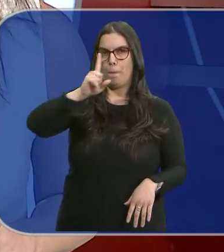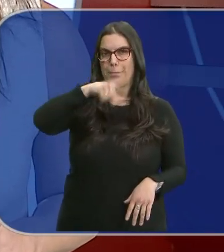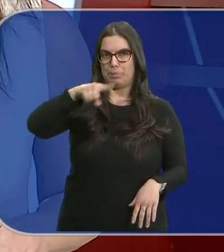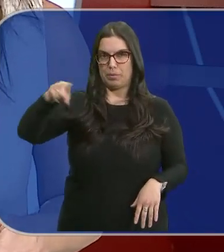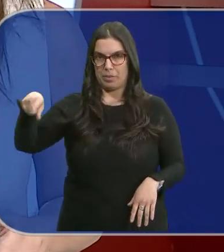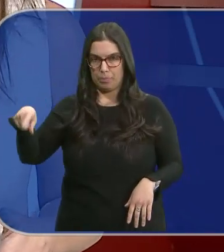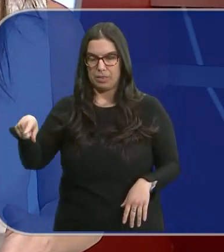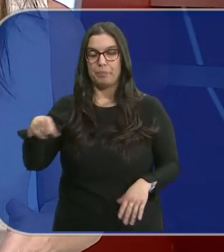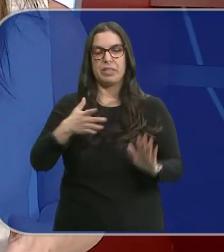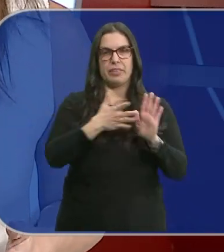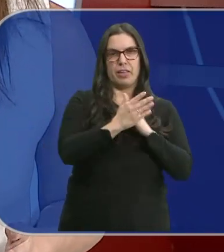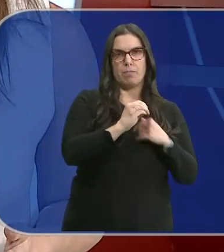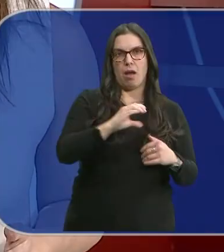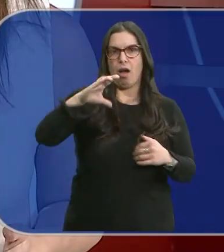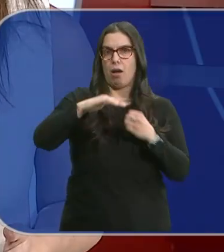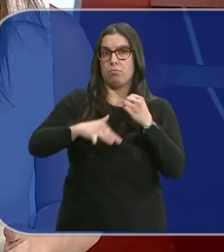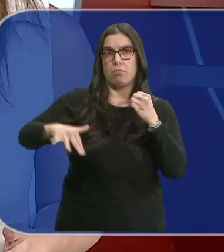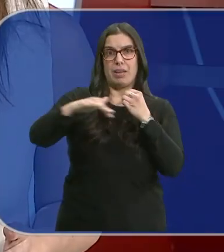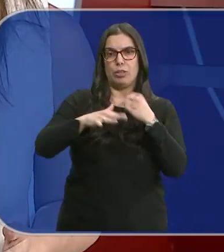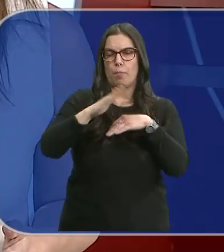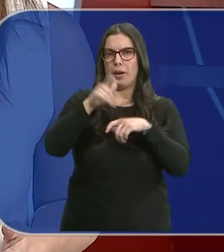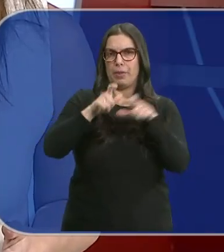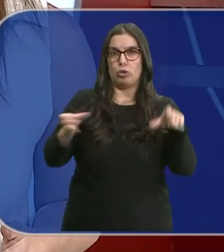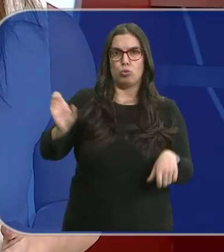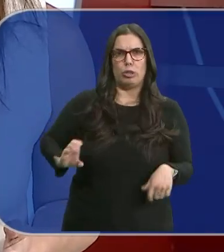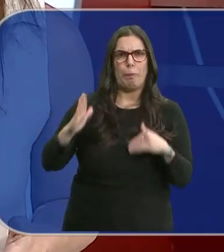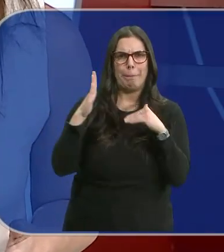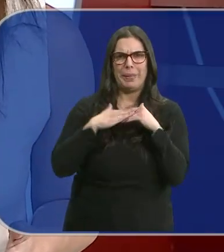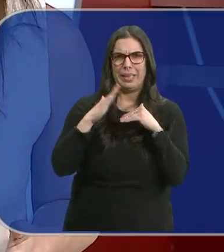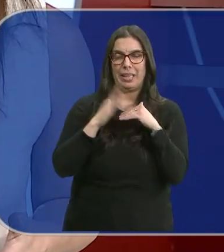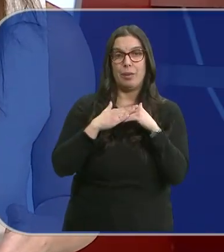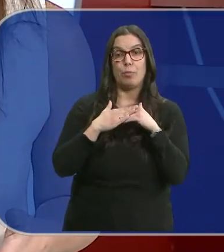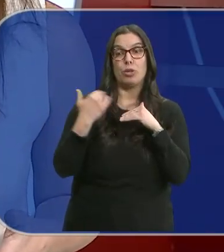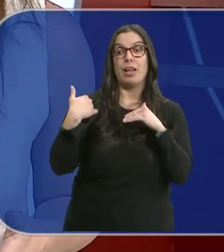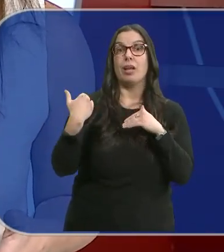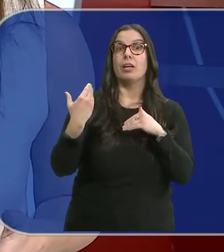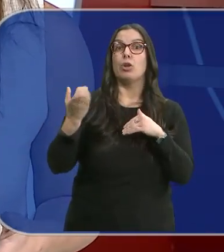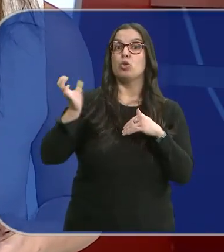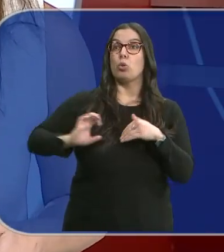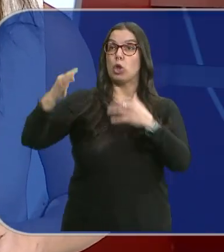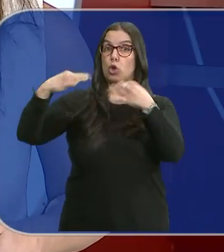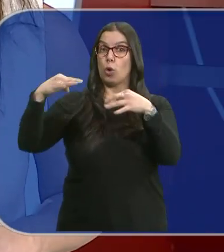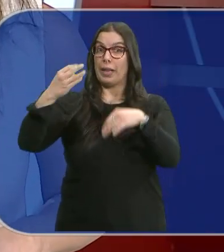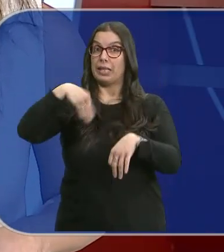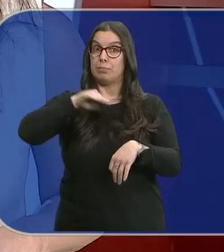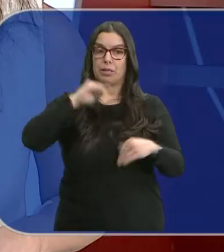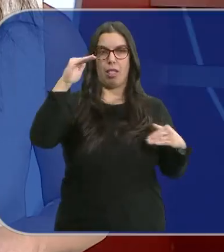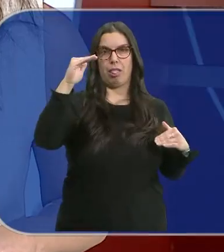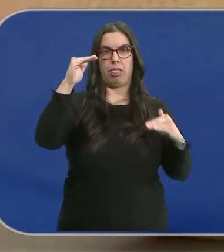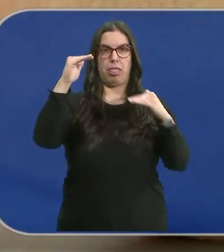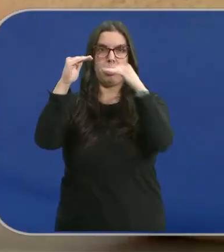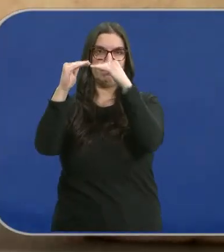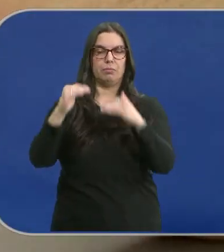mes. Un incremento básico para las rentas más bajas y que está reduciendo las diferencias con el sueldo más frecuente en España.